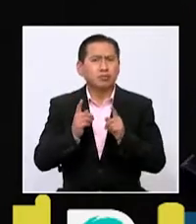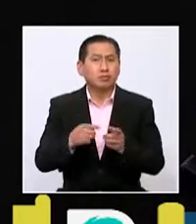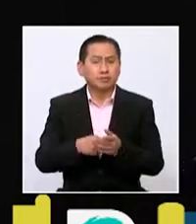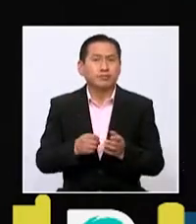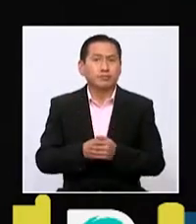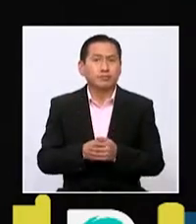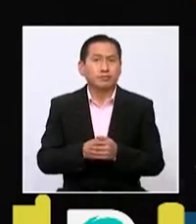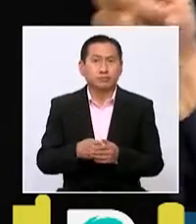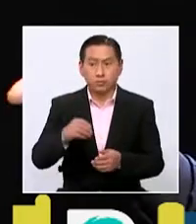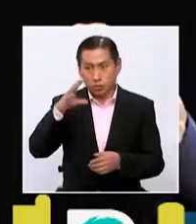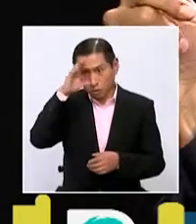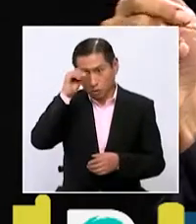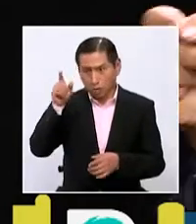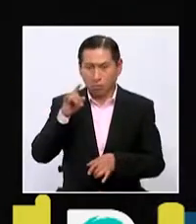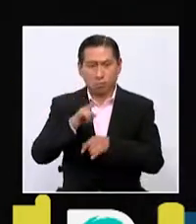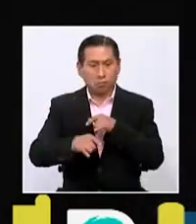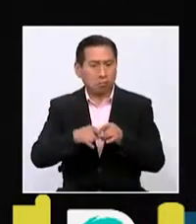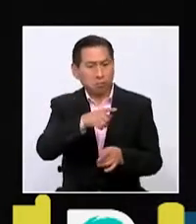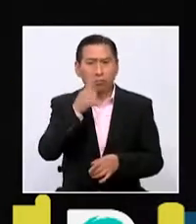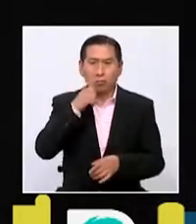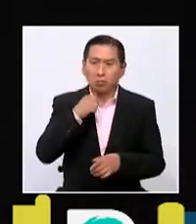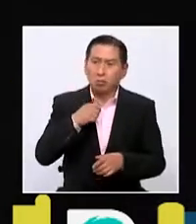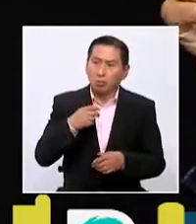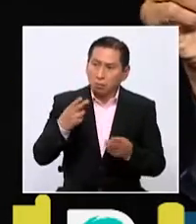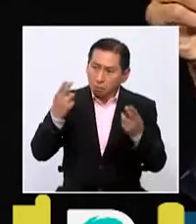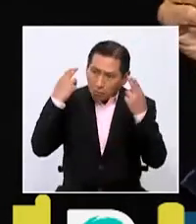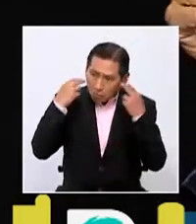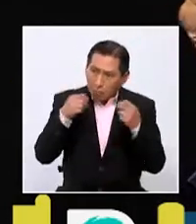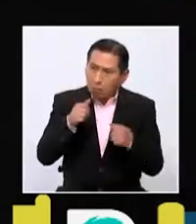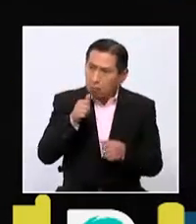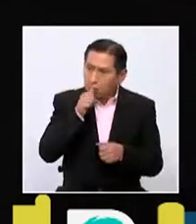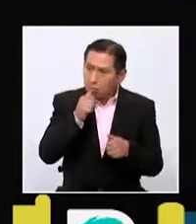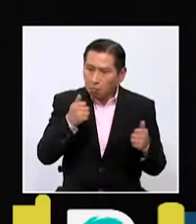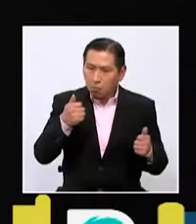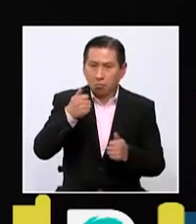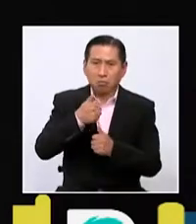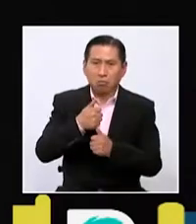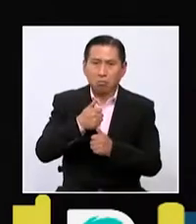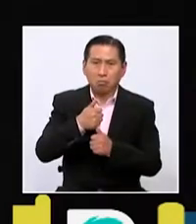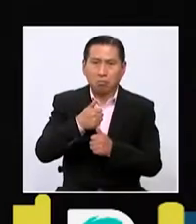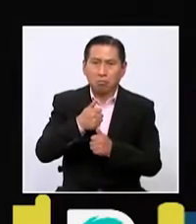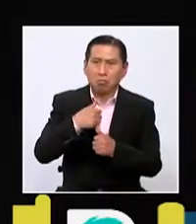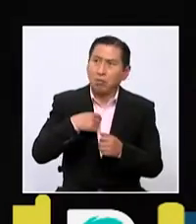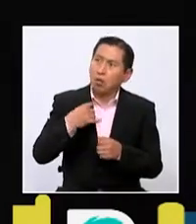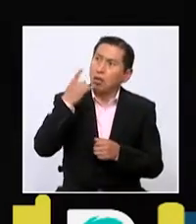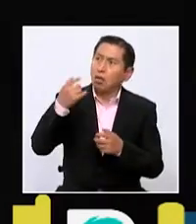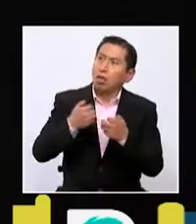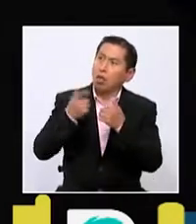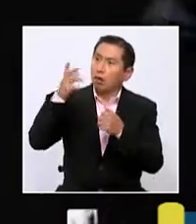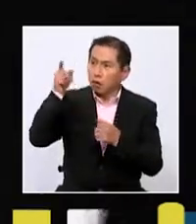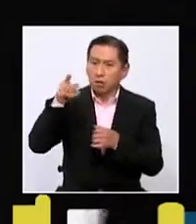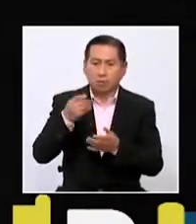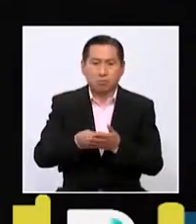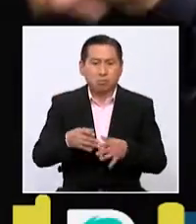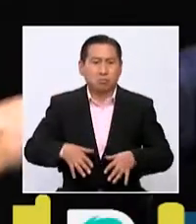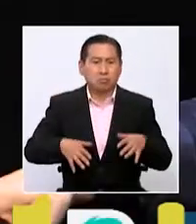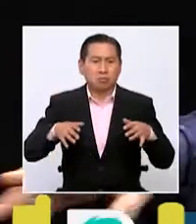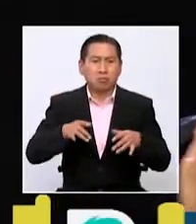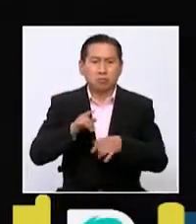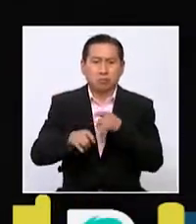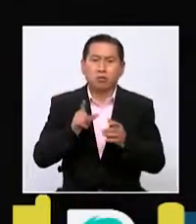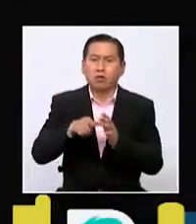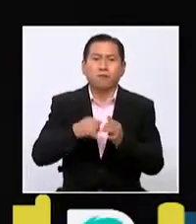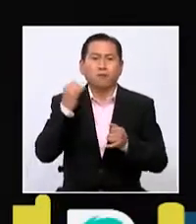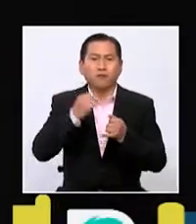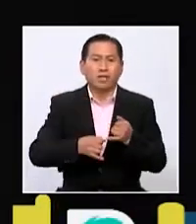La del hombre infiel, la mujer sumisa, ¿de acuerdo? Que se enamora del hombre rico infiel y que termina en un final feliz.